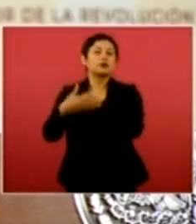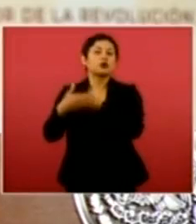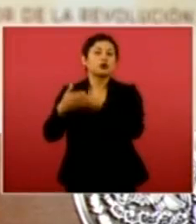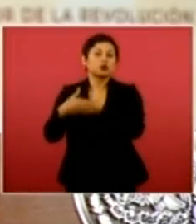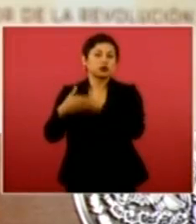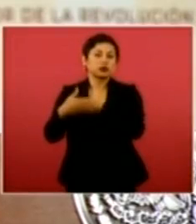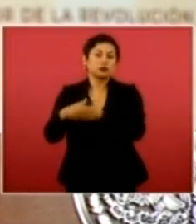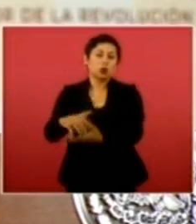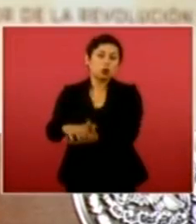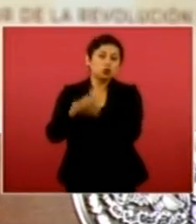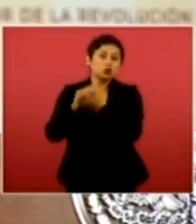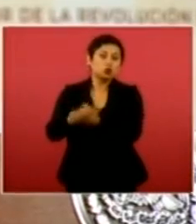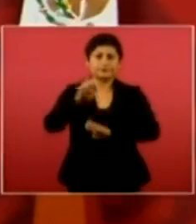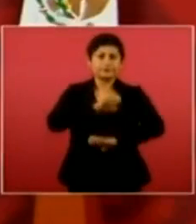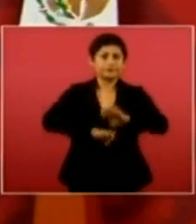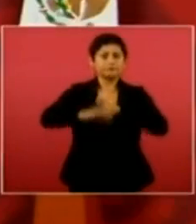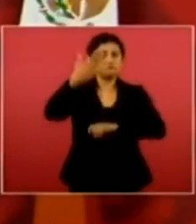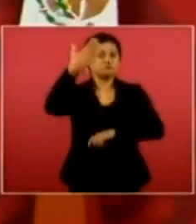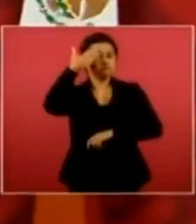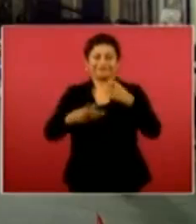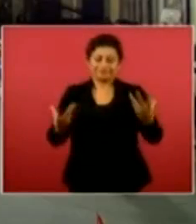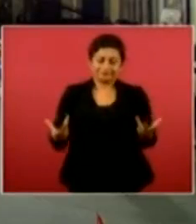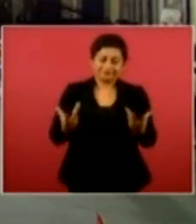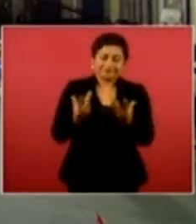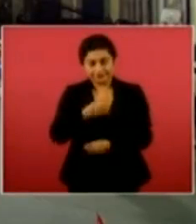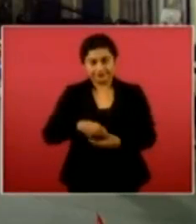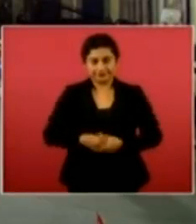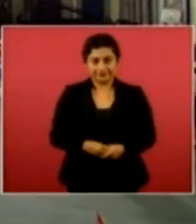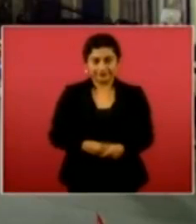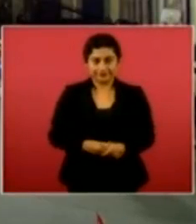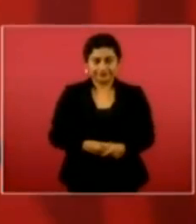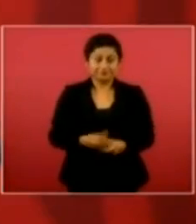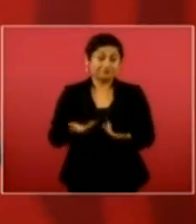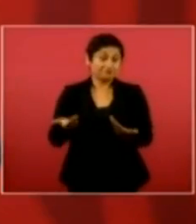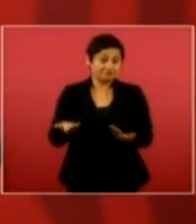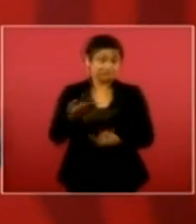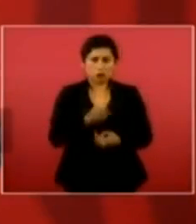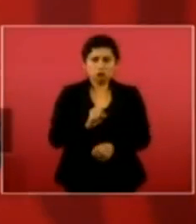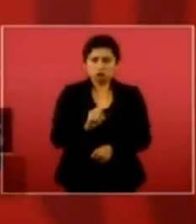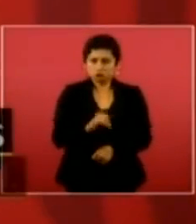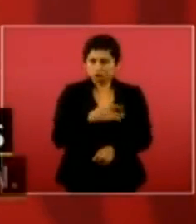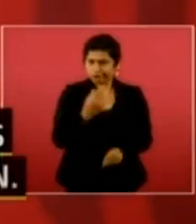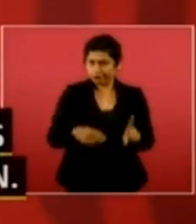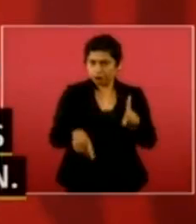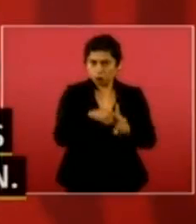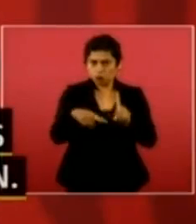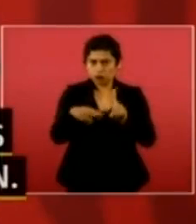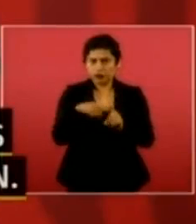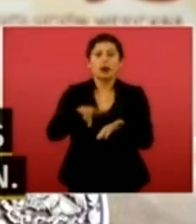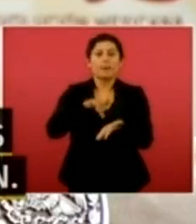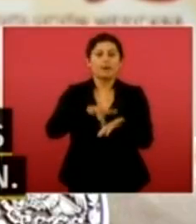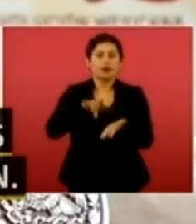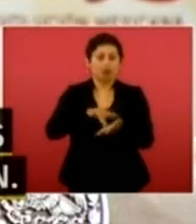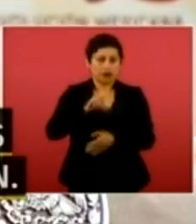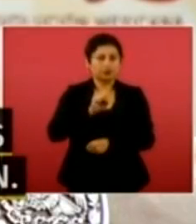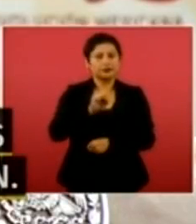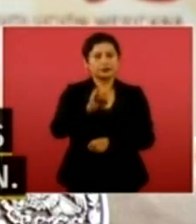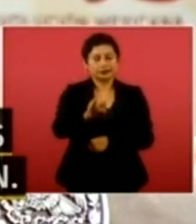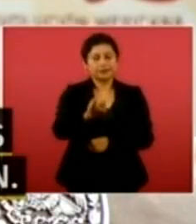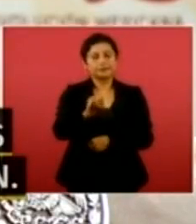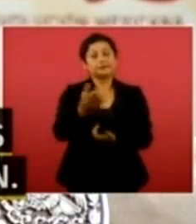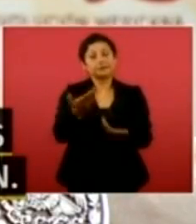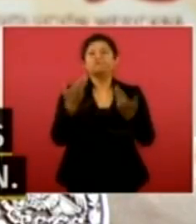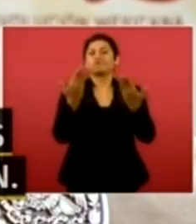15 de septiembre y pues todos dispuestos a ayudar y también pedirle a todos